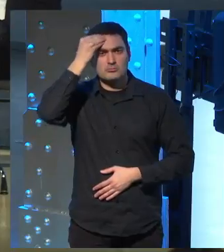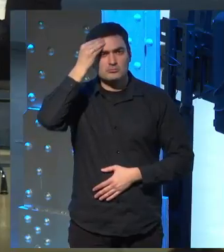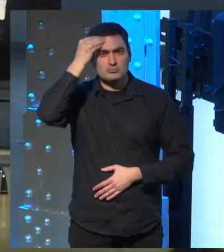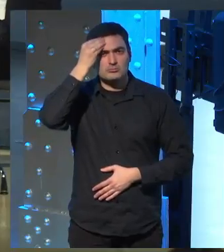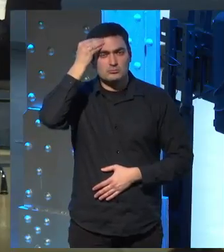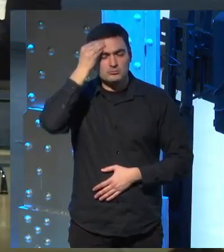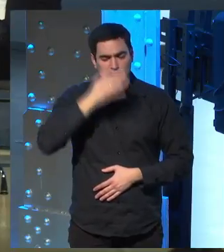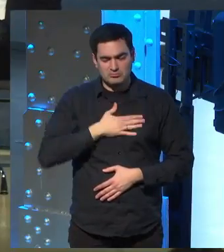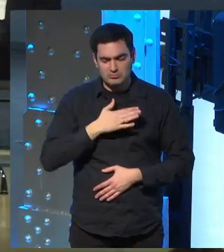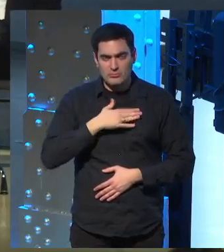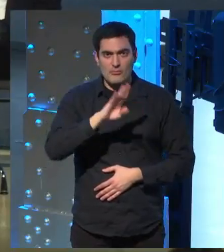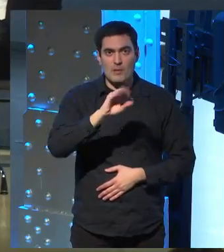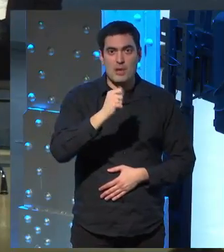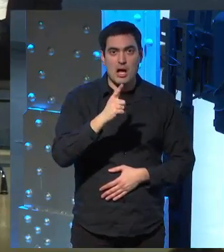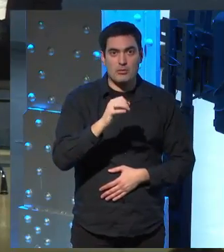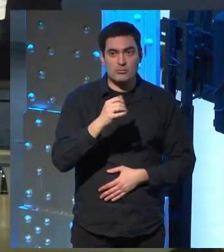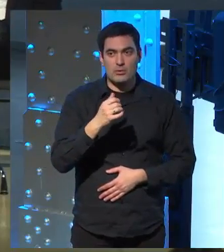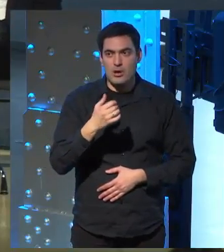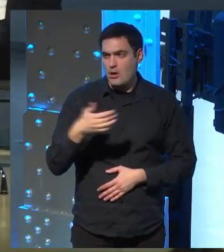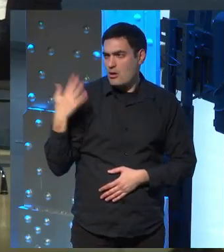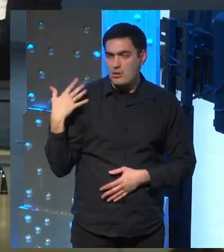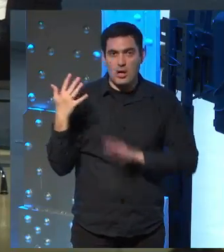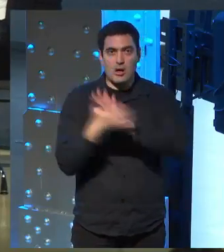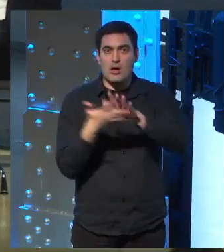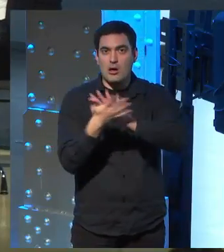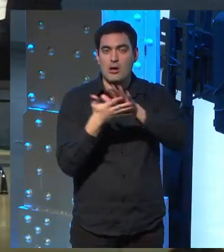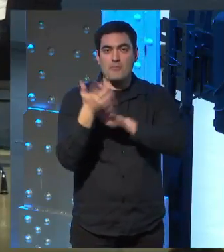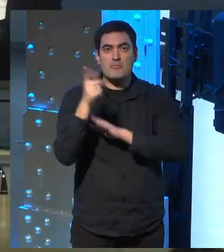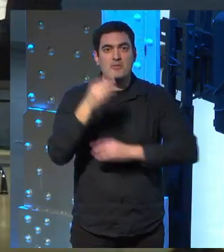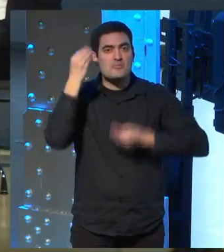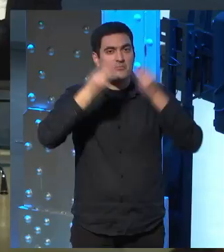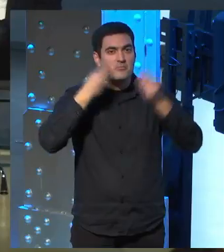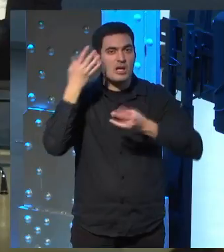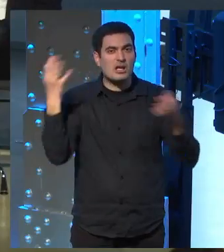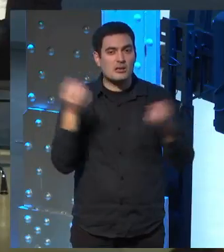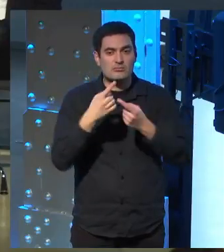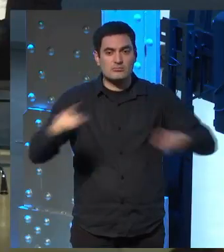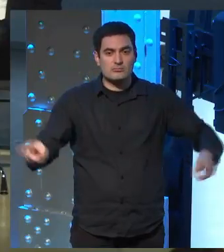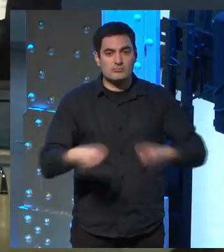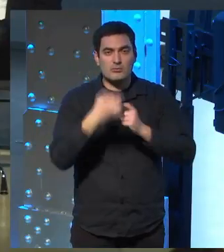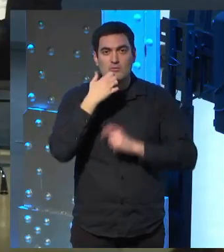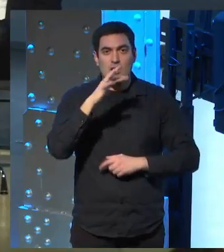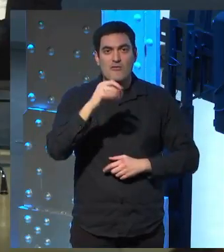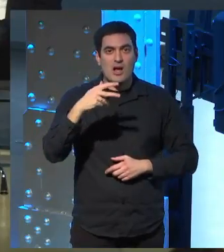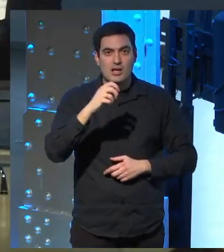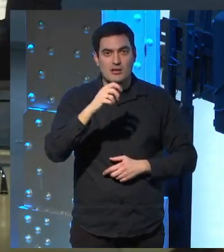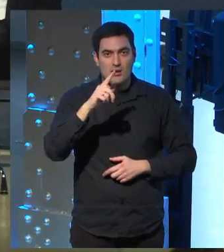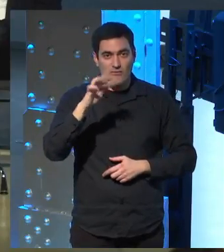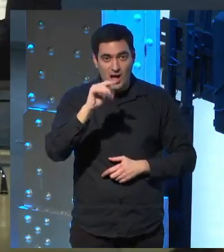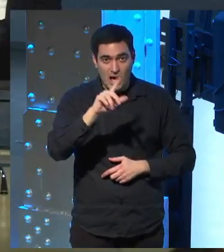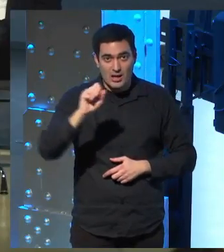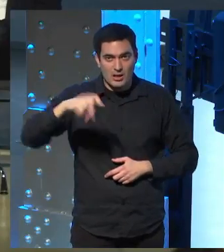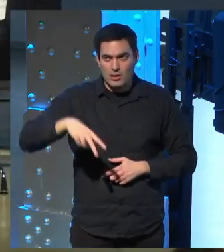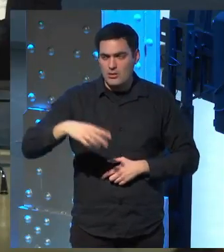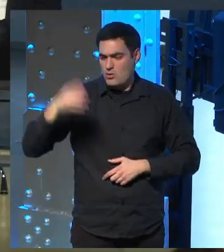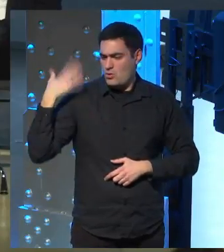eso Pablo y yo lo hemos hablado alguna vez, me hace pensar en un compositor como Falla también, ¿no? Y vosotros habéis hablado de